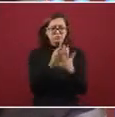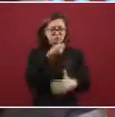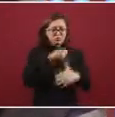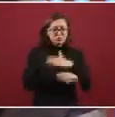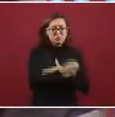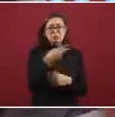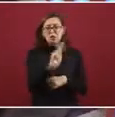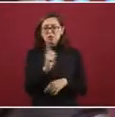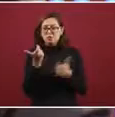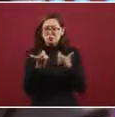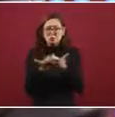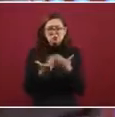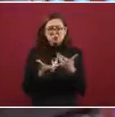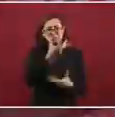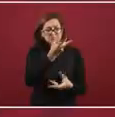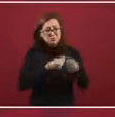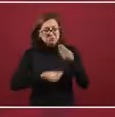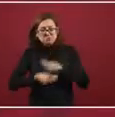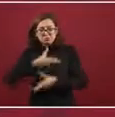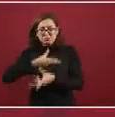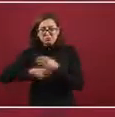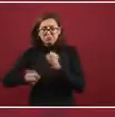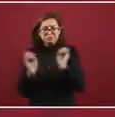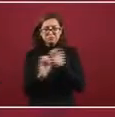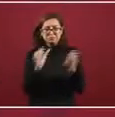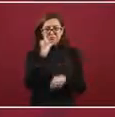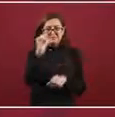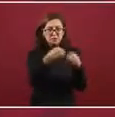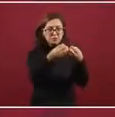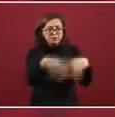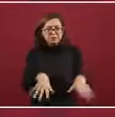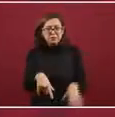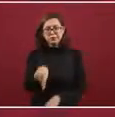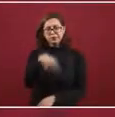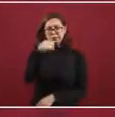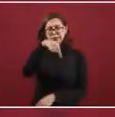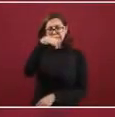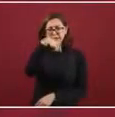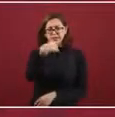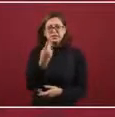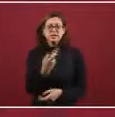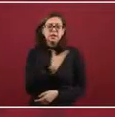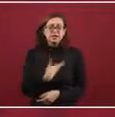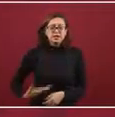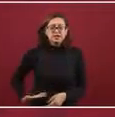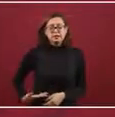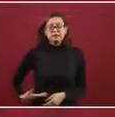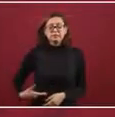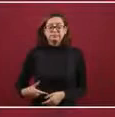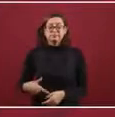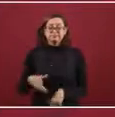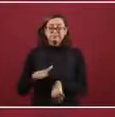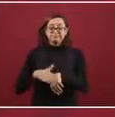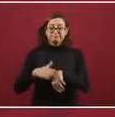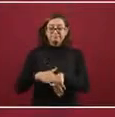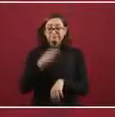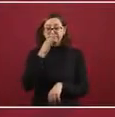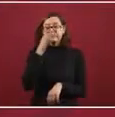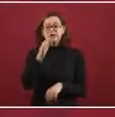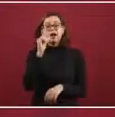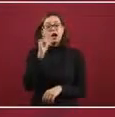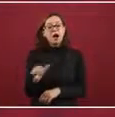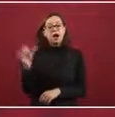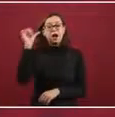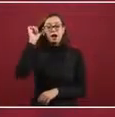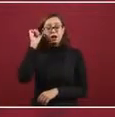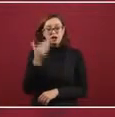se recuperan. Esto es algo que nos ha subrayado el señor presidente de la República y que le fue planteado el día de